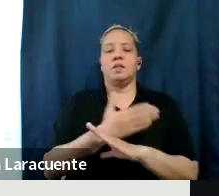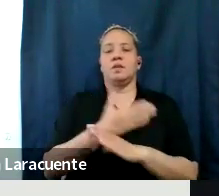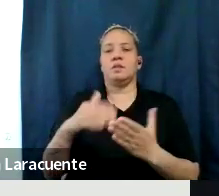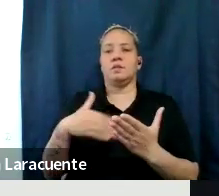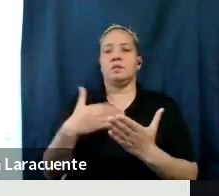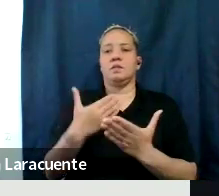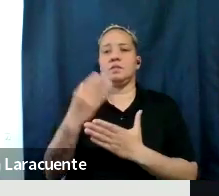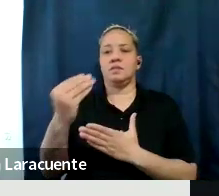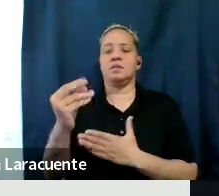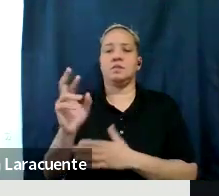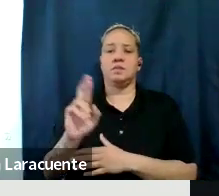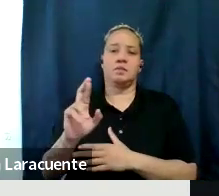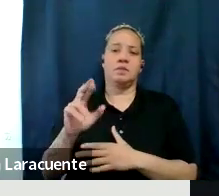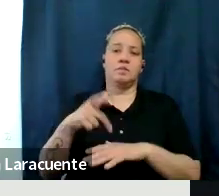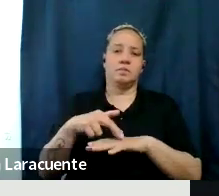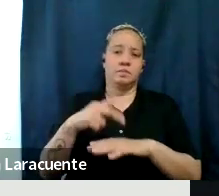exilio republicano a la isla.